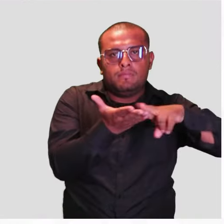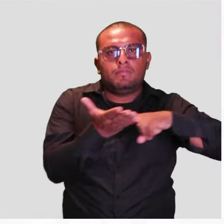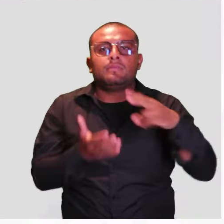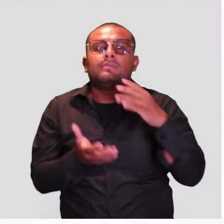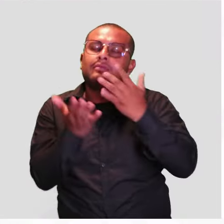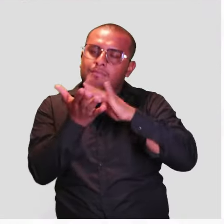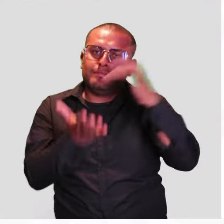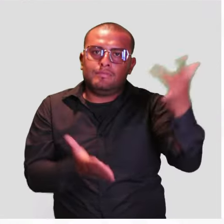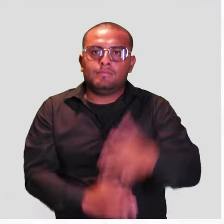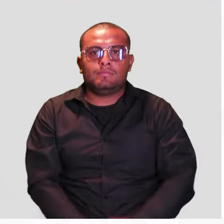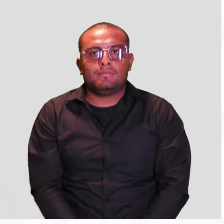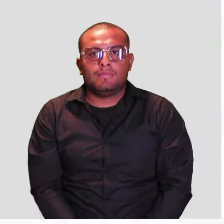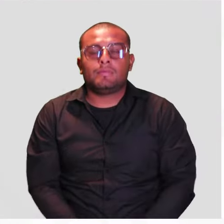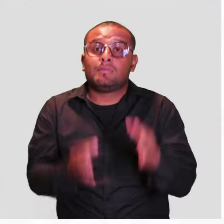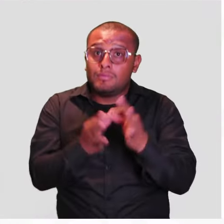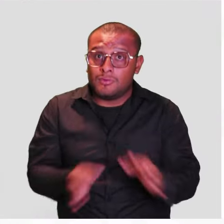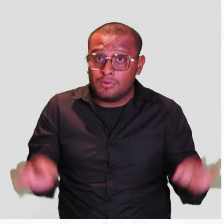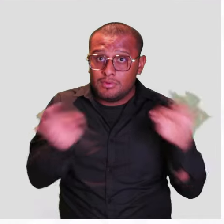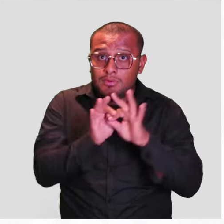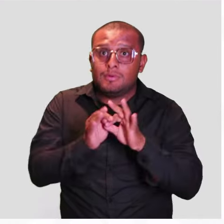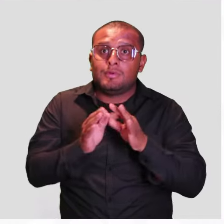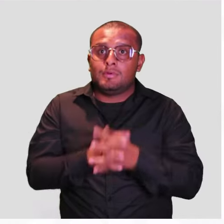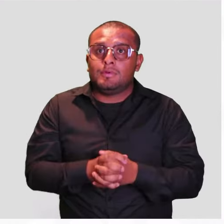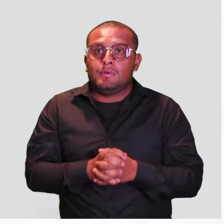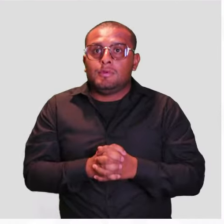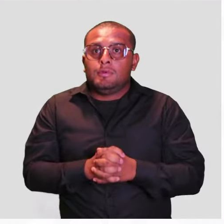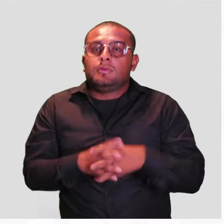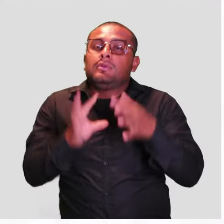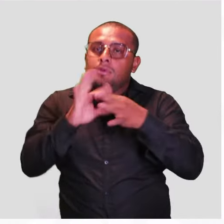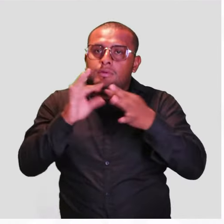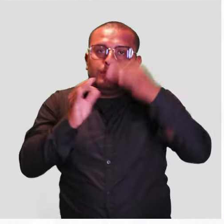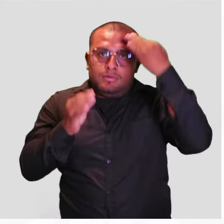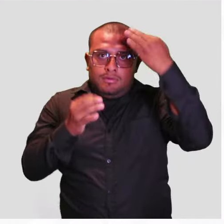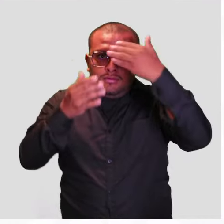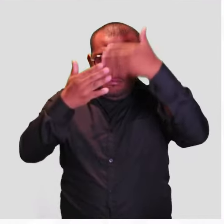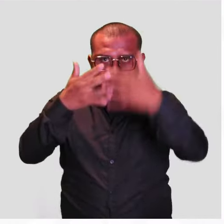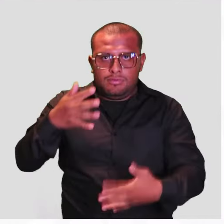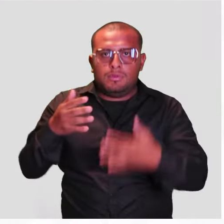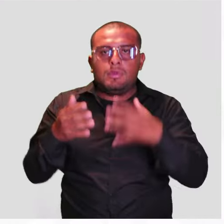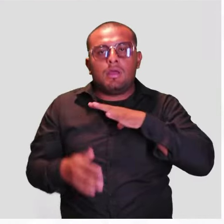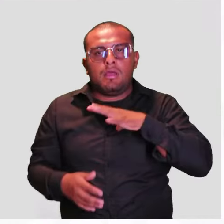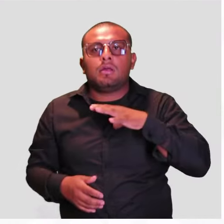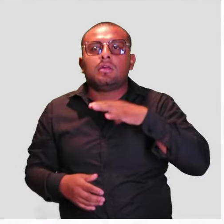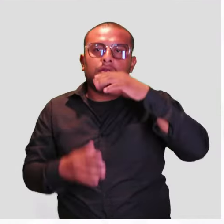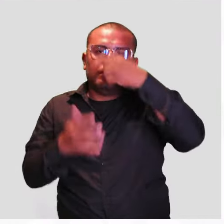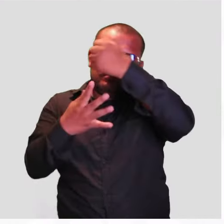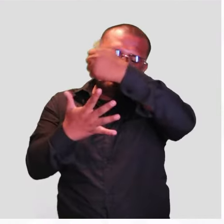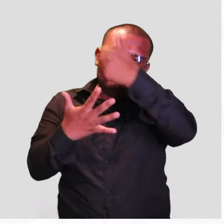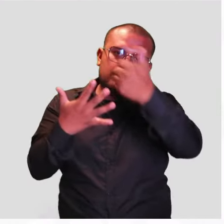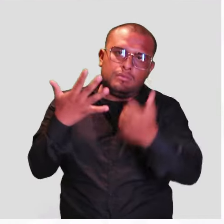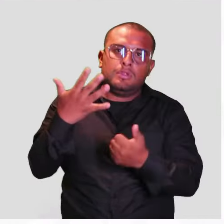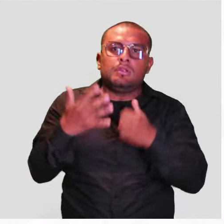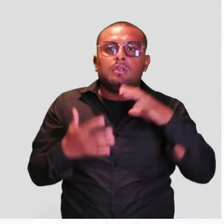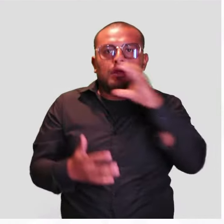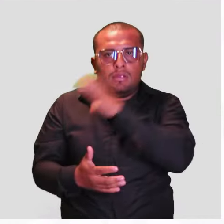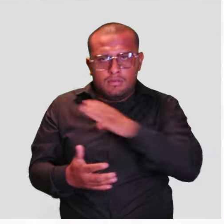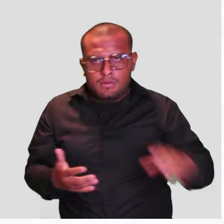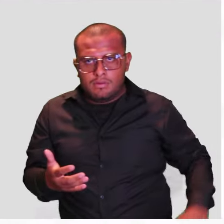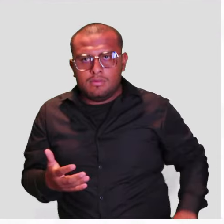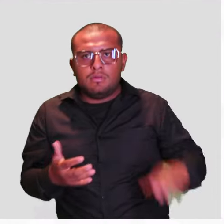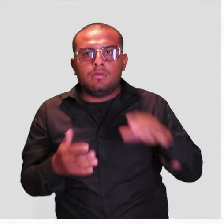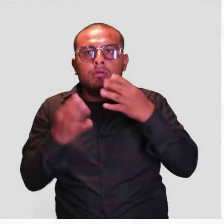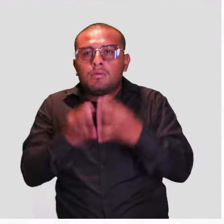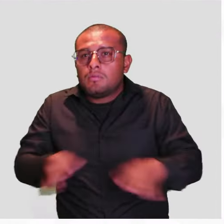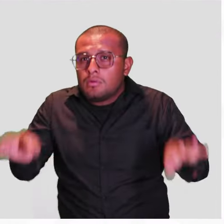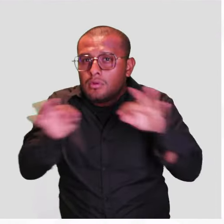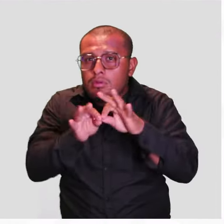importante señalar que dentro de los tiempos restantes, las candidaturas, es importante que lleven a cabo